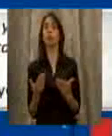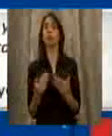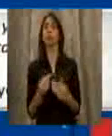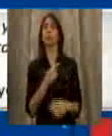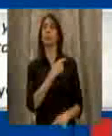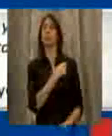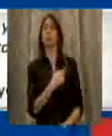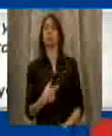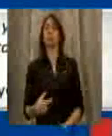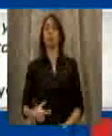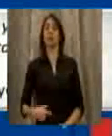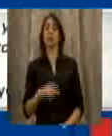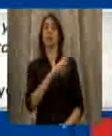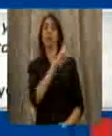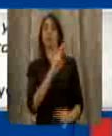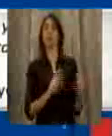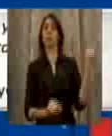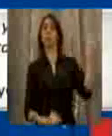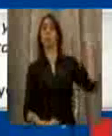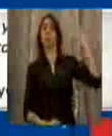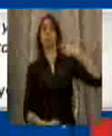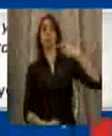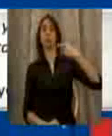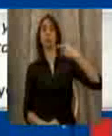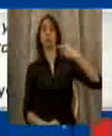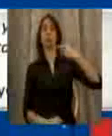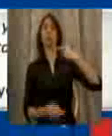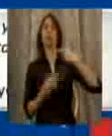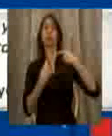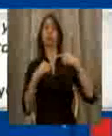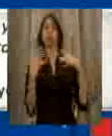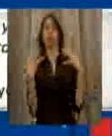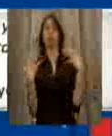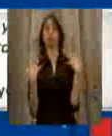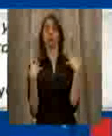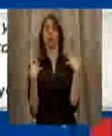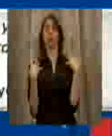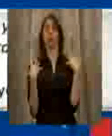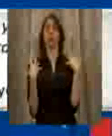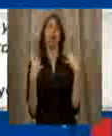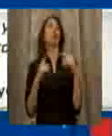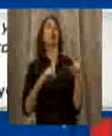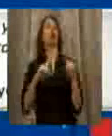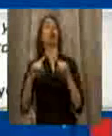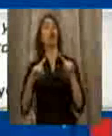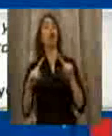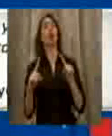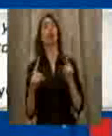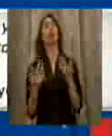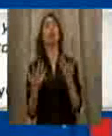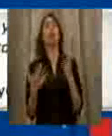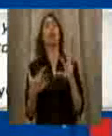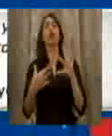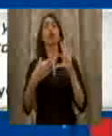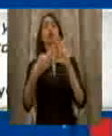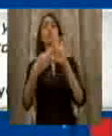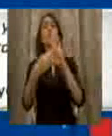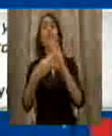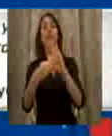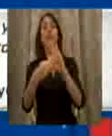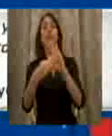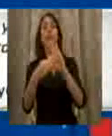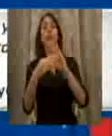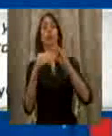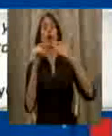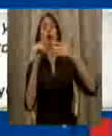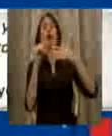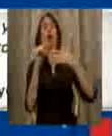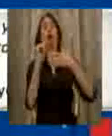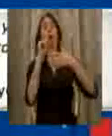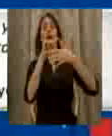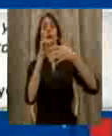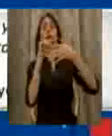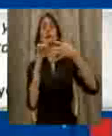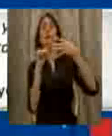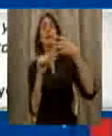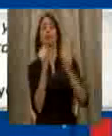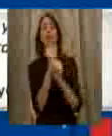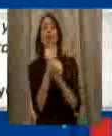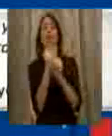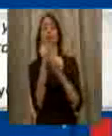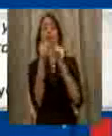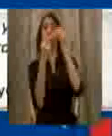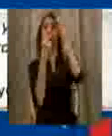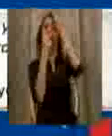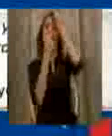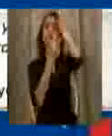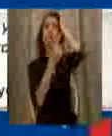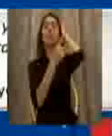mandato del Presidente de la República, nuestro rol coordinador está asociado a esas tareas que ustedes